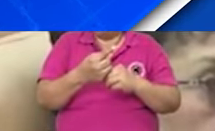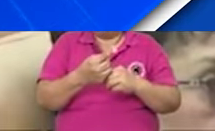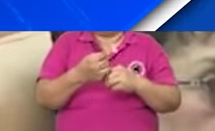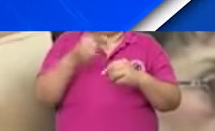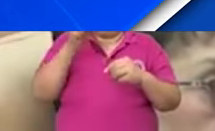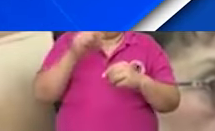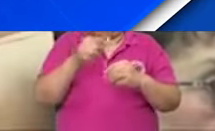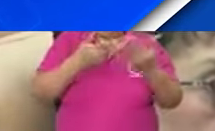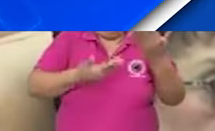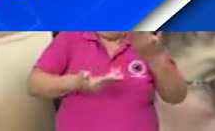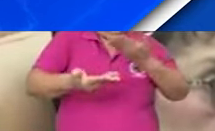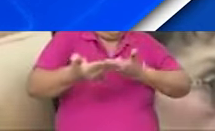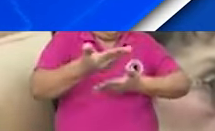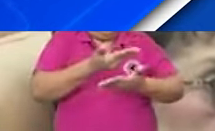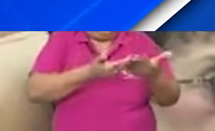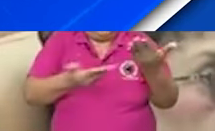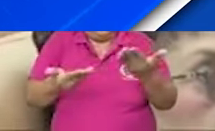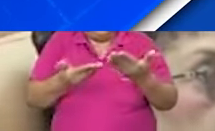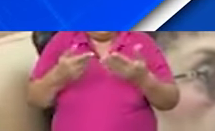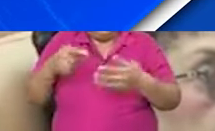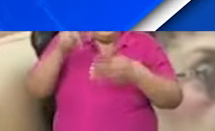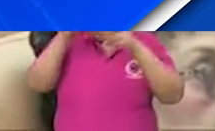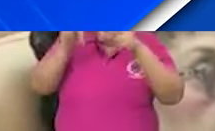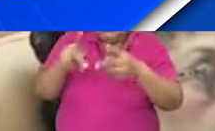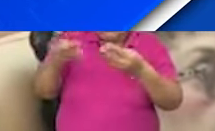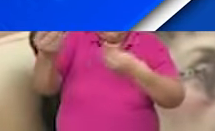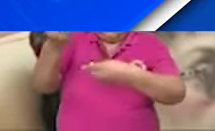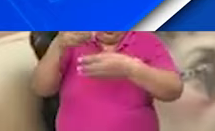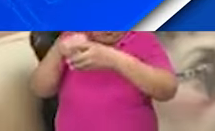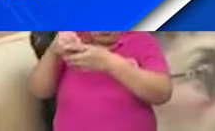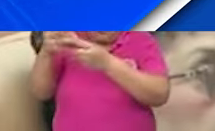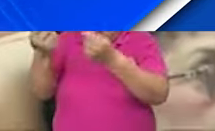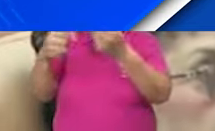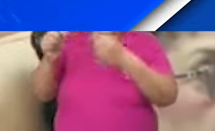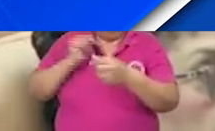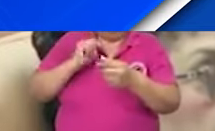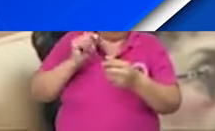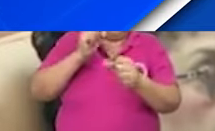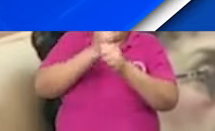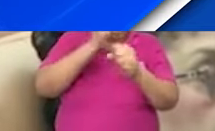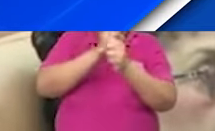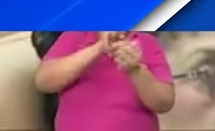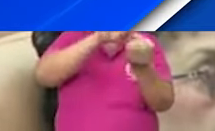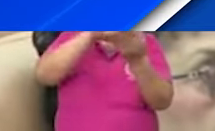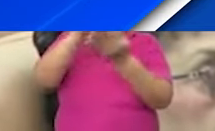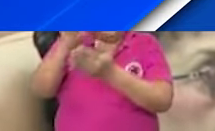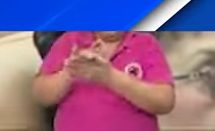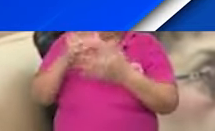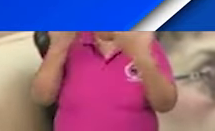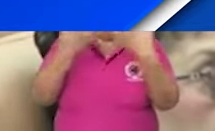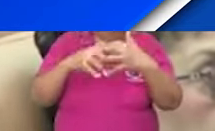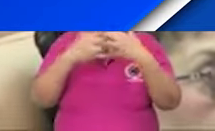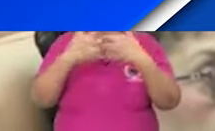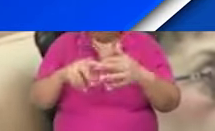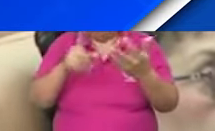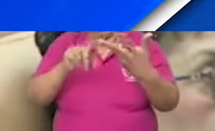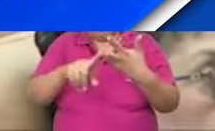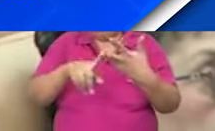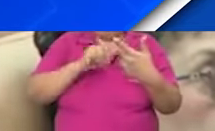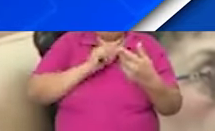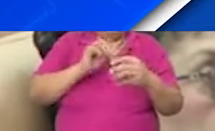La confianza de los sectores económicos, productivos,